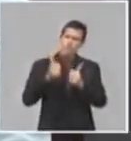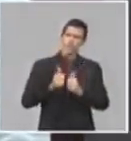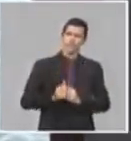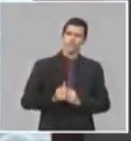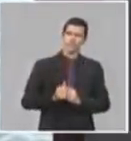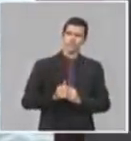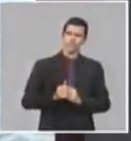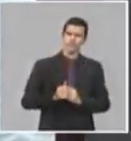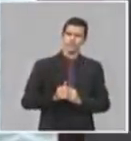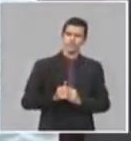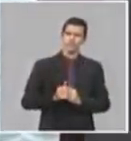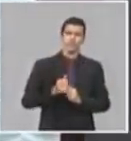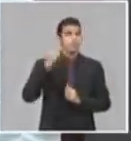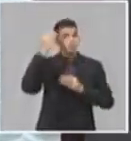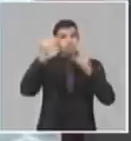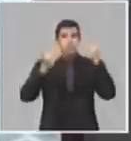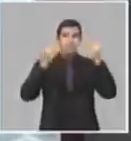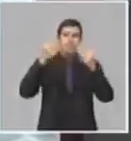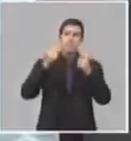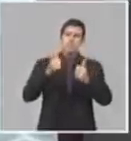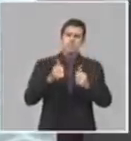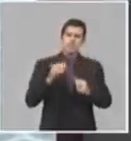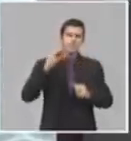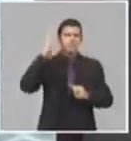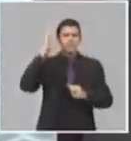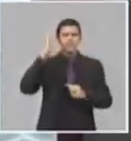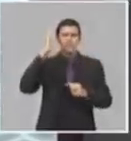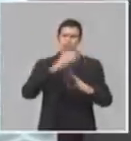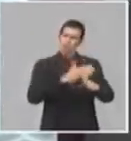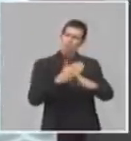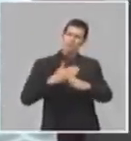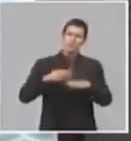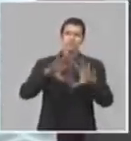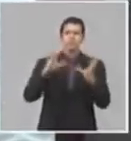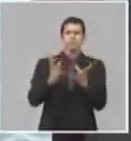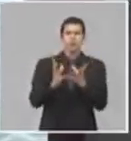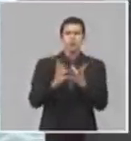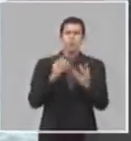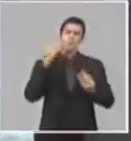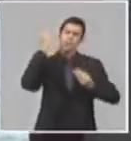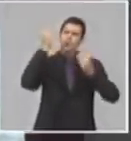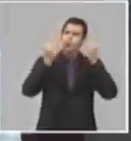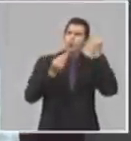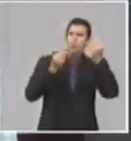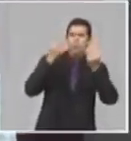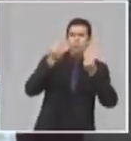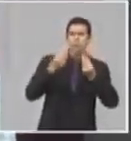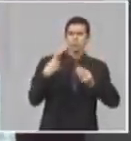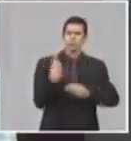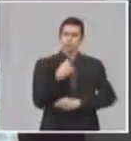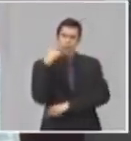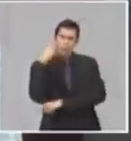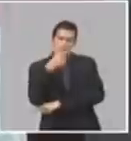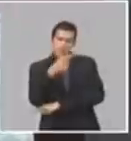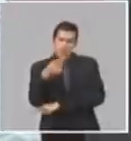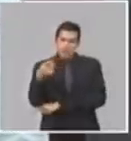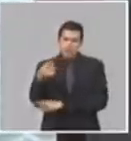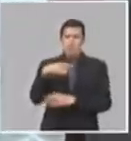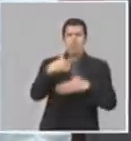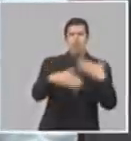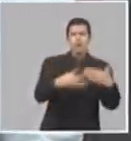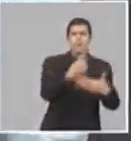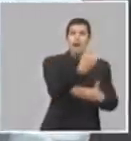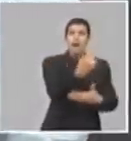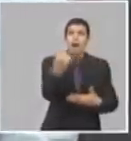impracticable. Y nos toca responder, explicar, argumentar y aplicar todo